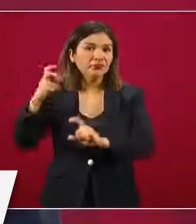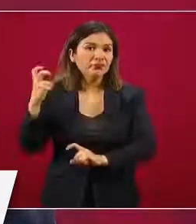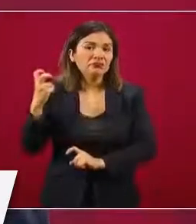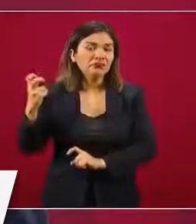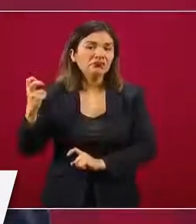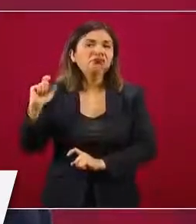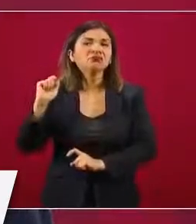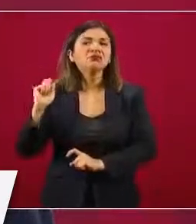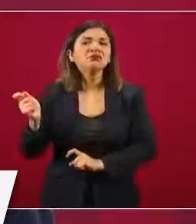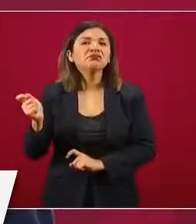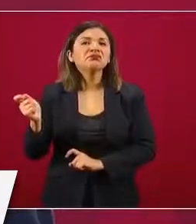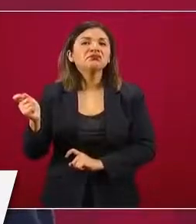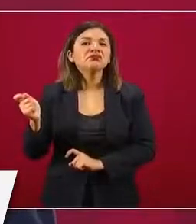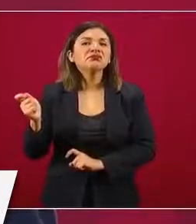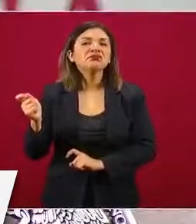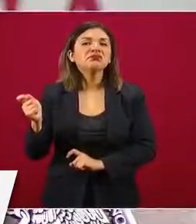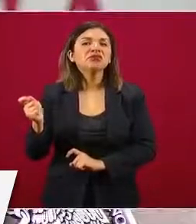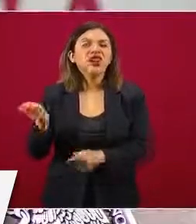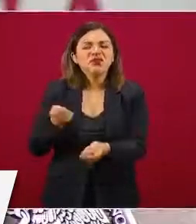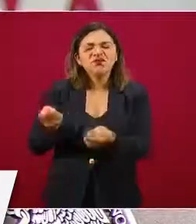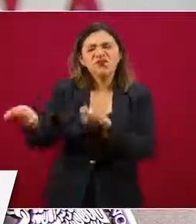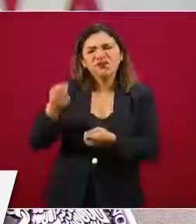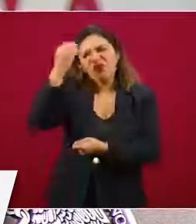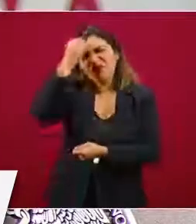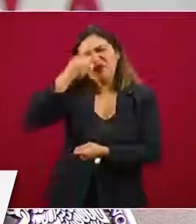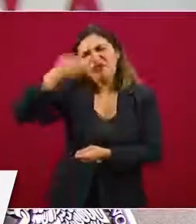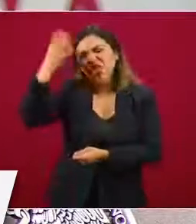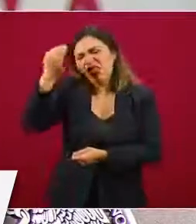Esos se les manipula.